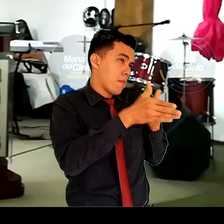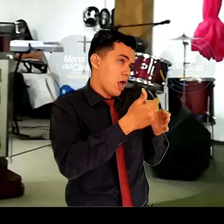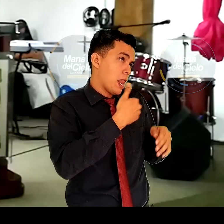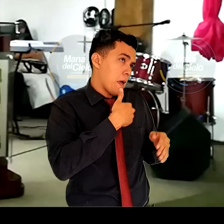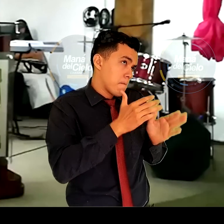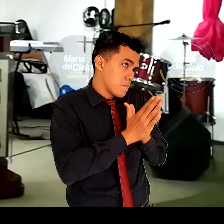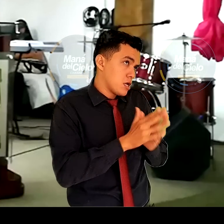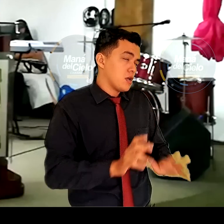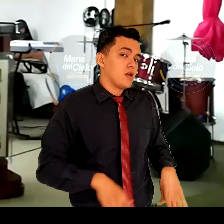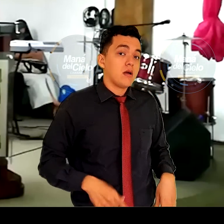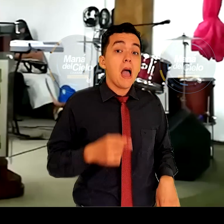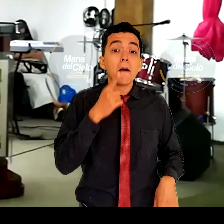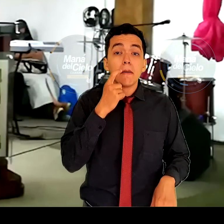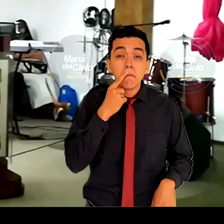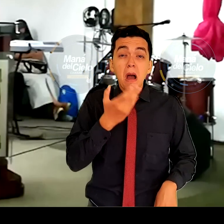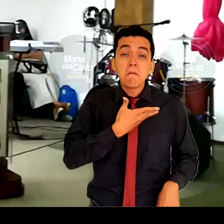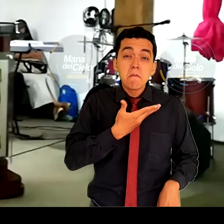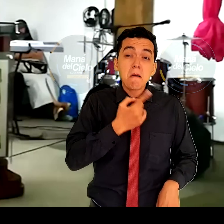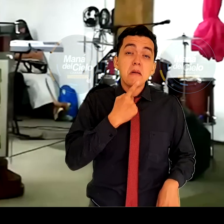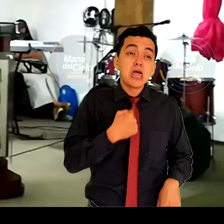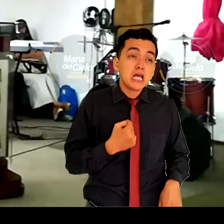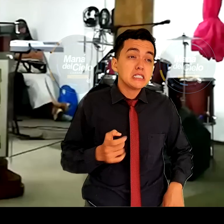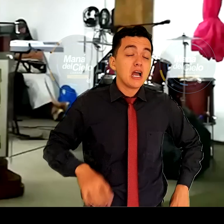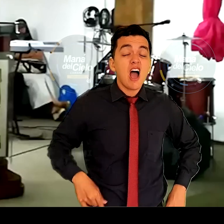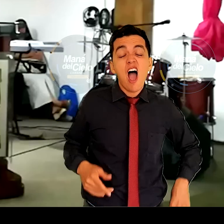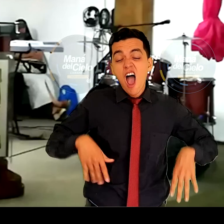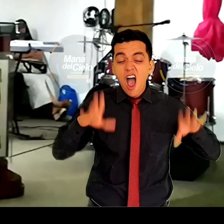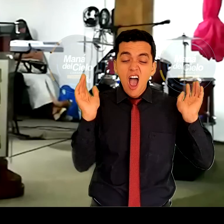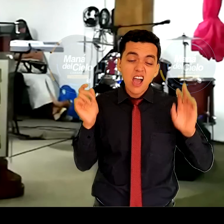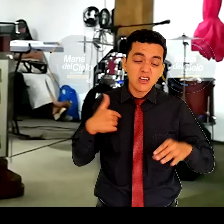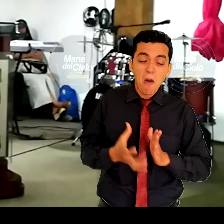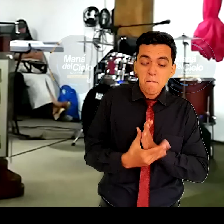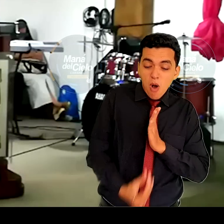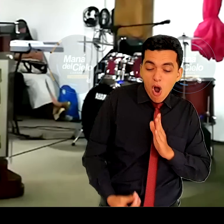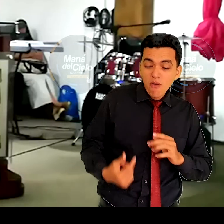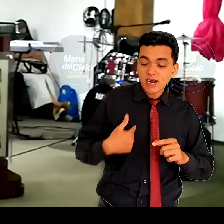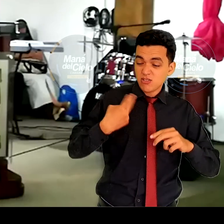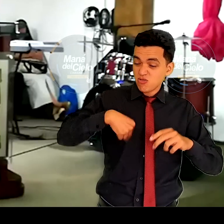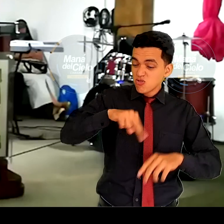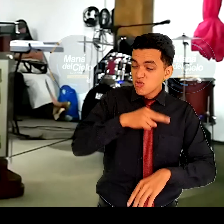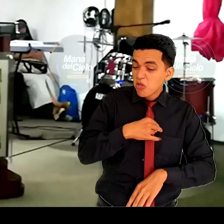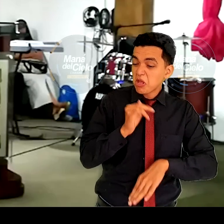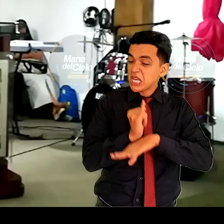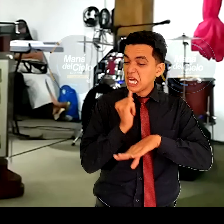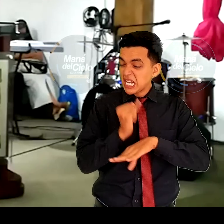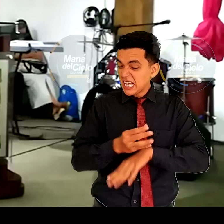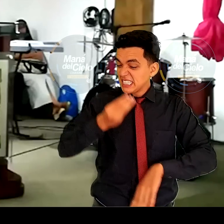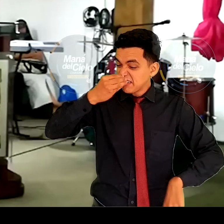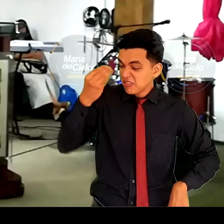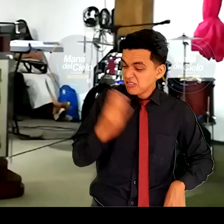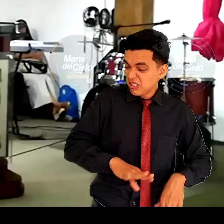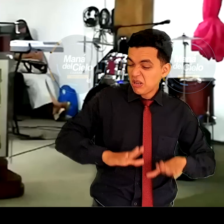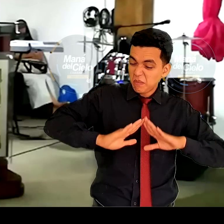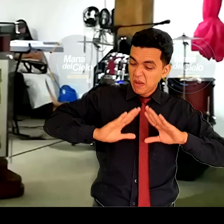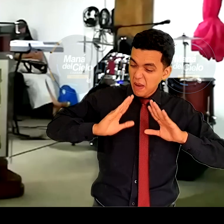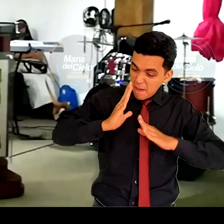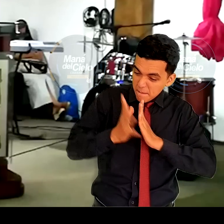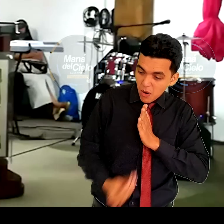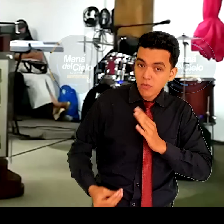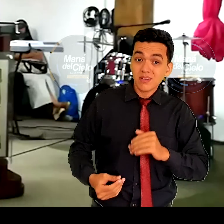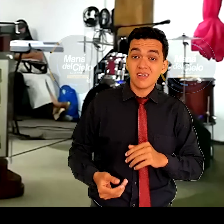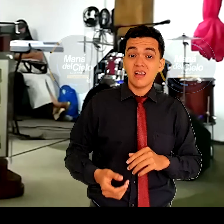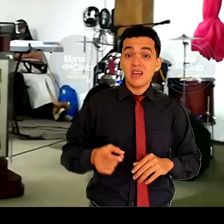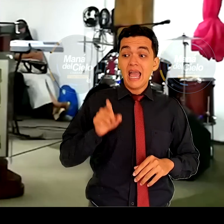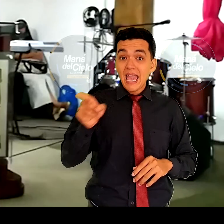pobres y que pobres nacimos y que pobres moriremos. Digo, hermana, y cada vez le escuchaba eso. Cada vez le escuchaba eso. A veces le decía: mamá, ¿será que me puede